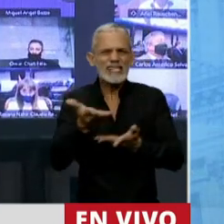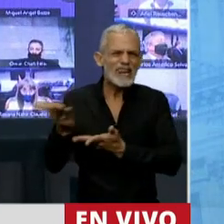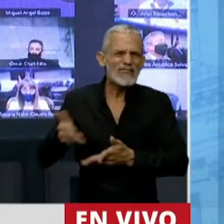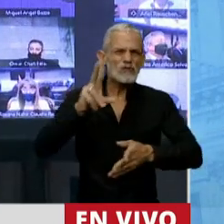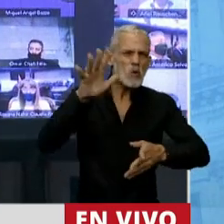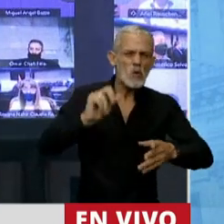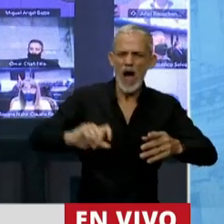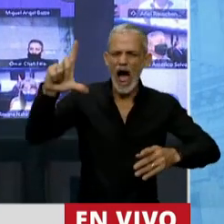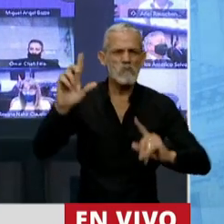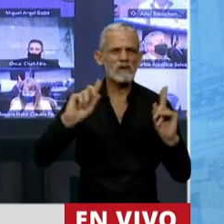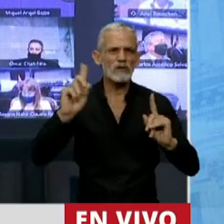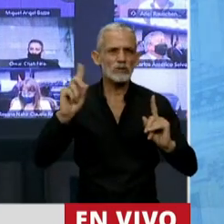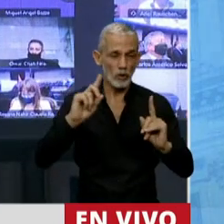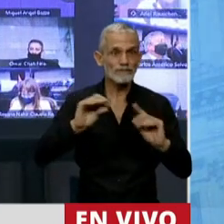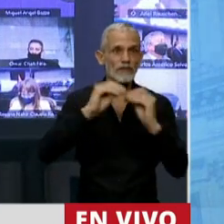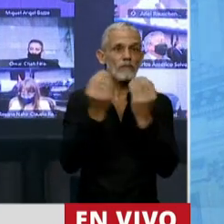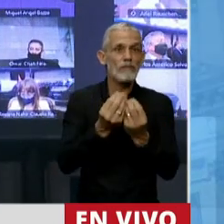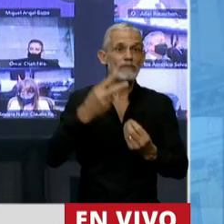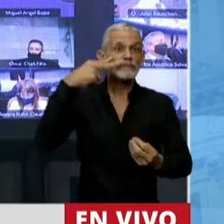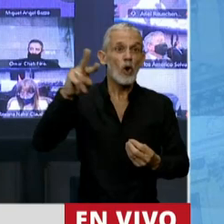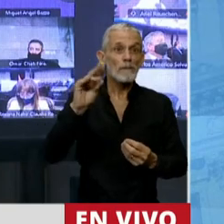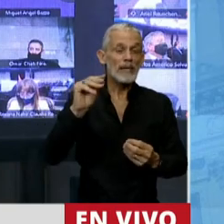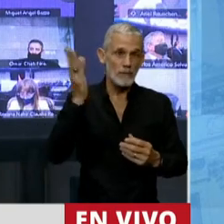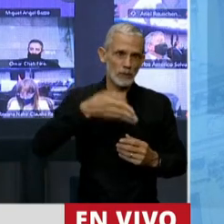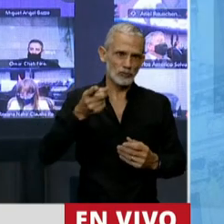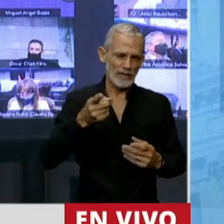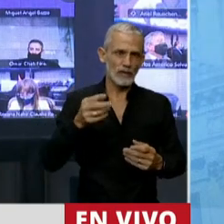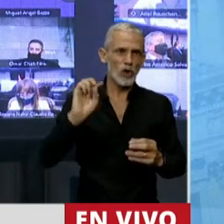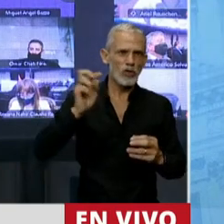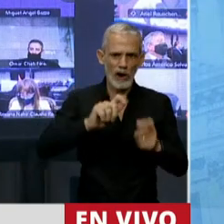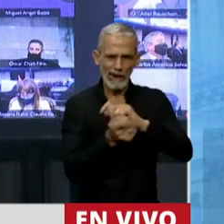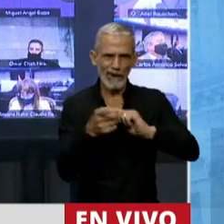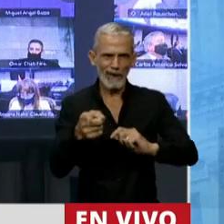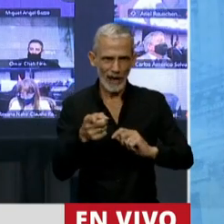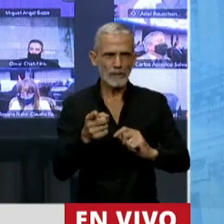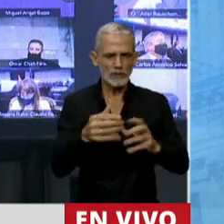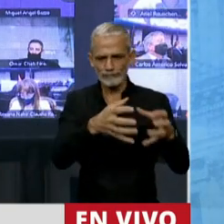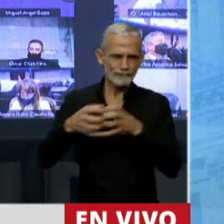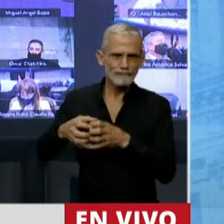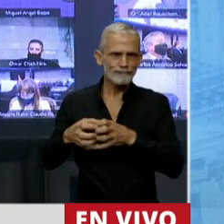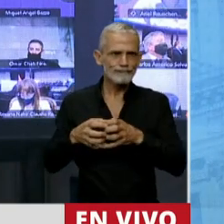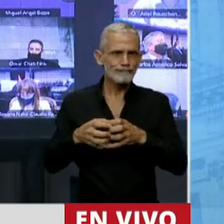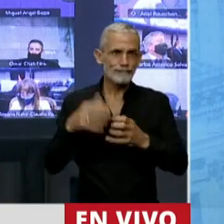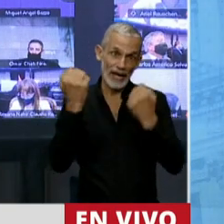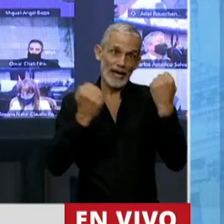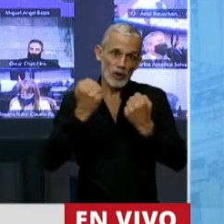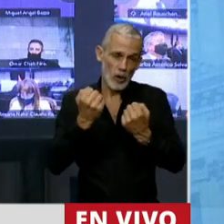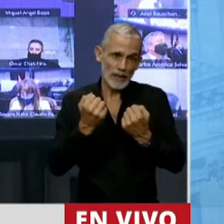en la Argentina y se aumentaron el 2000%, se dolarizaron y se beneficiaron los sectores concentrados transnacionales de la economía,